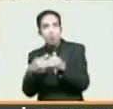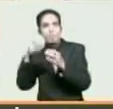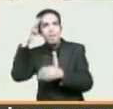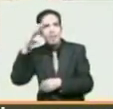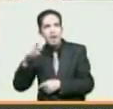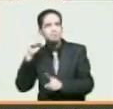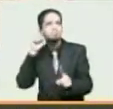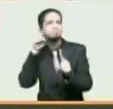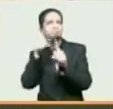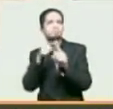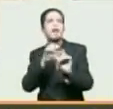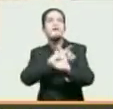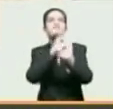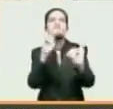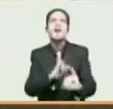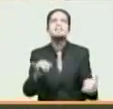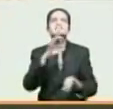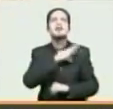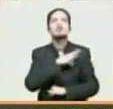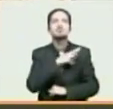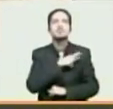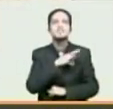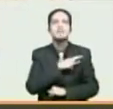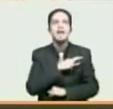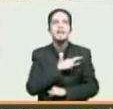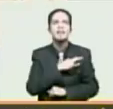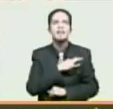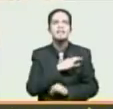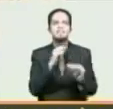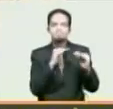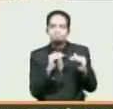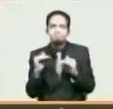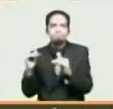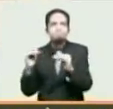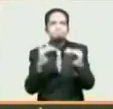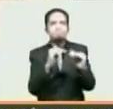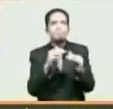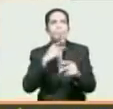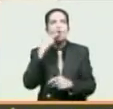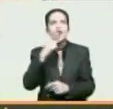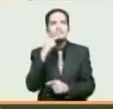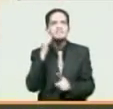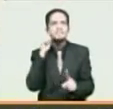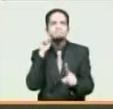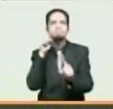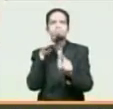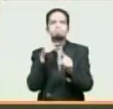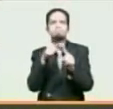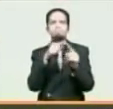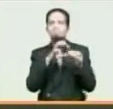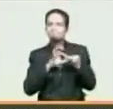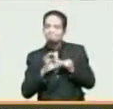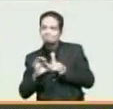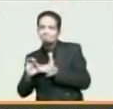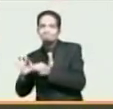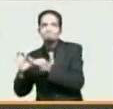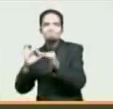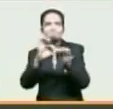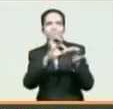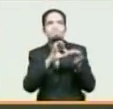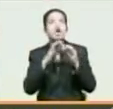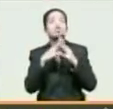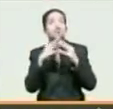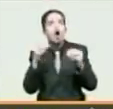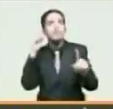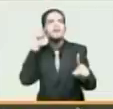social de nuestro pueblo, en perfecta estabilidad política, para sumar todas las voluntades en la